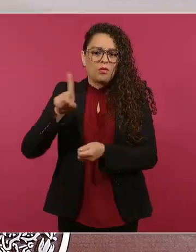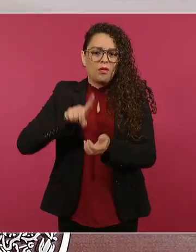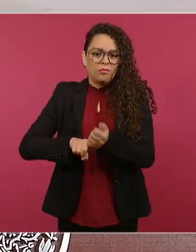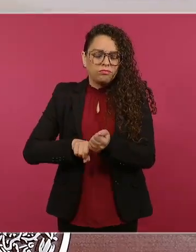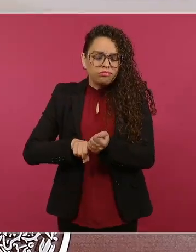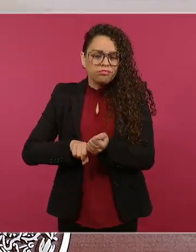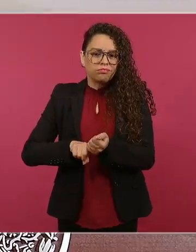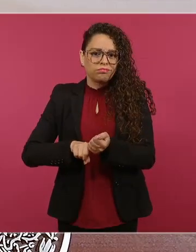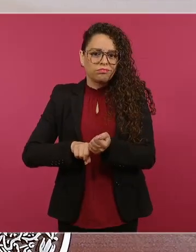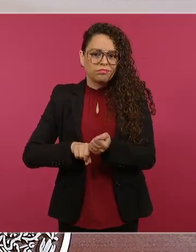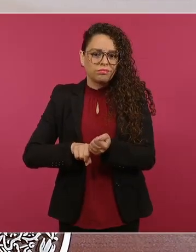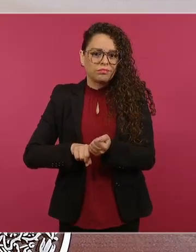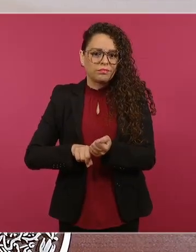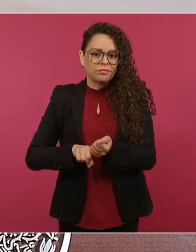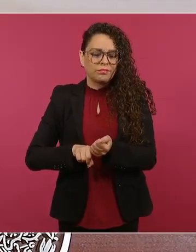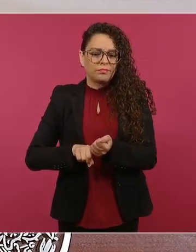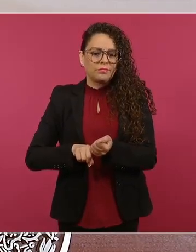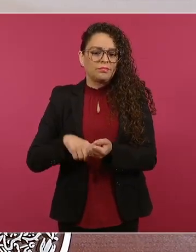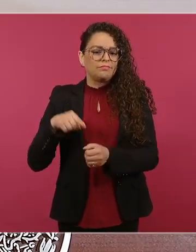en